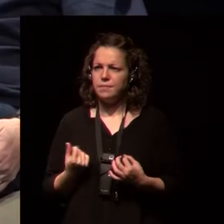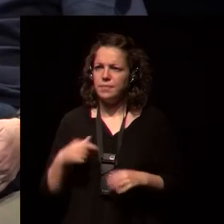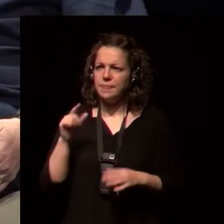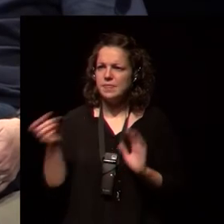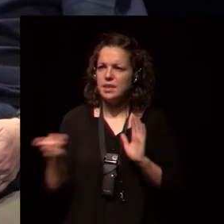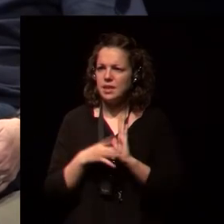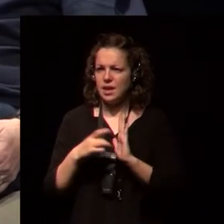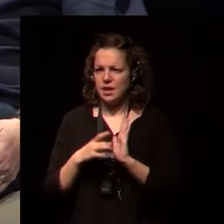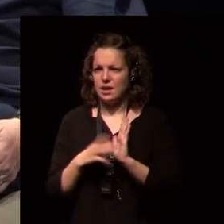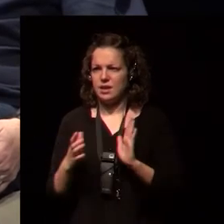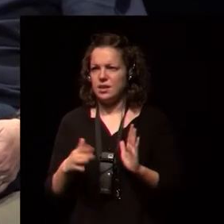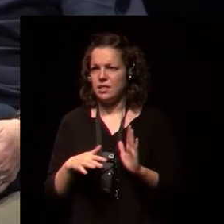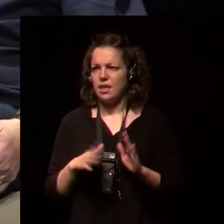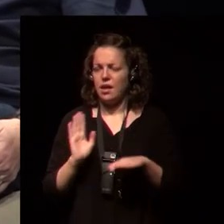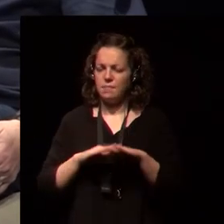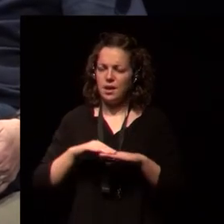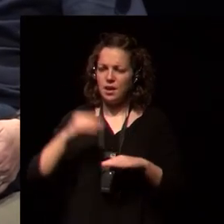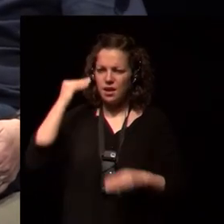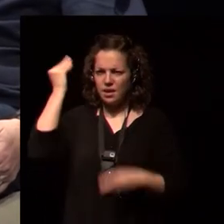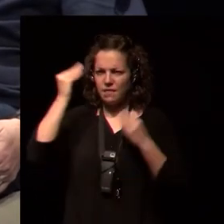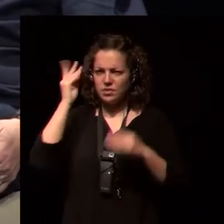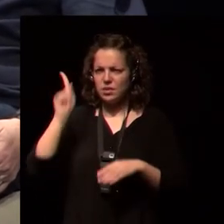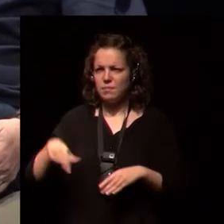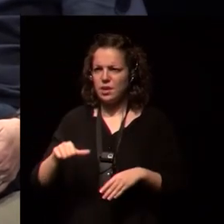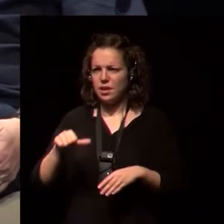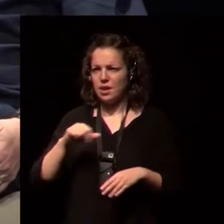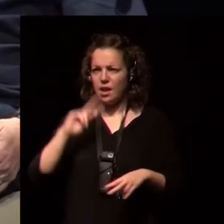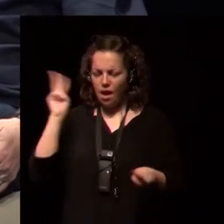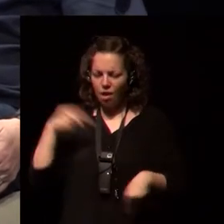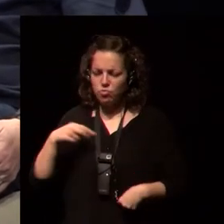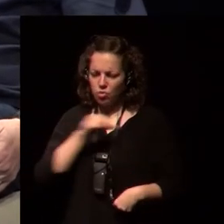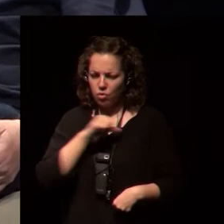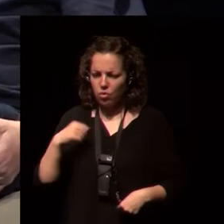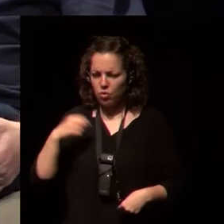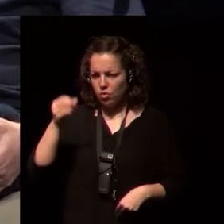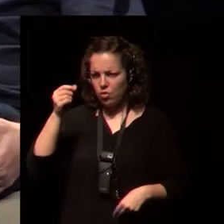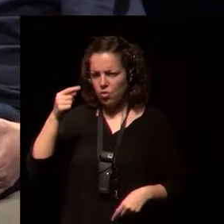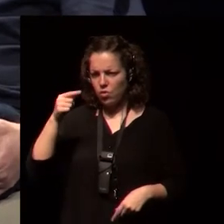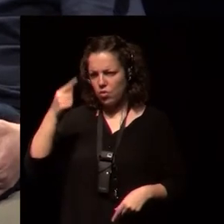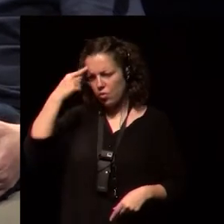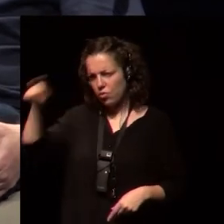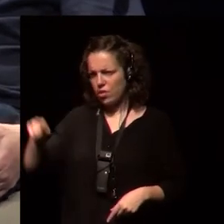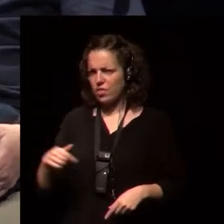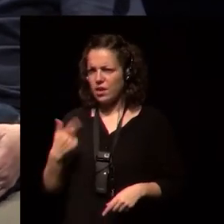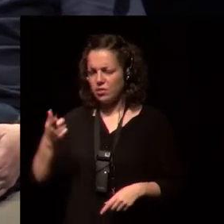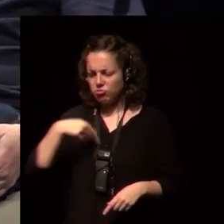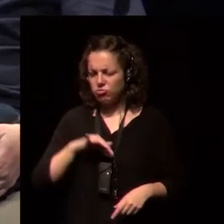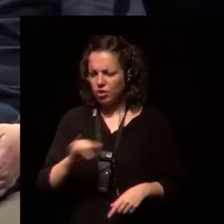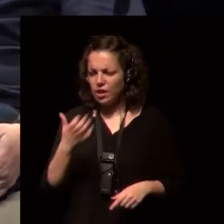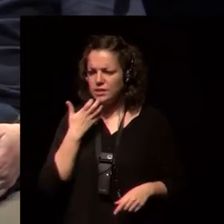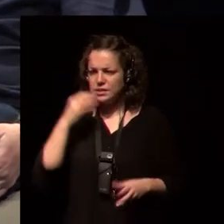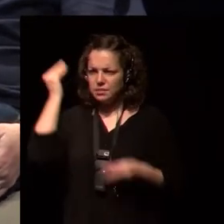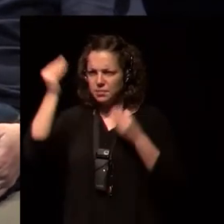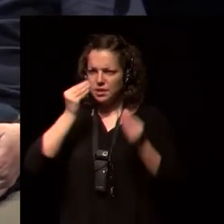la calidad de la reflexión y de la autoconciencia que tenemos cuando